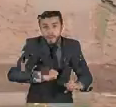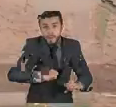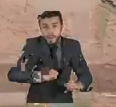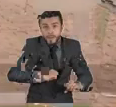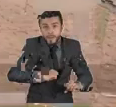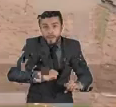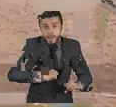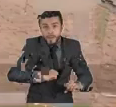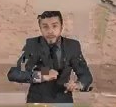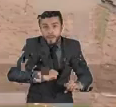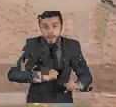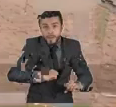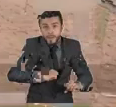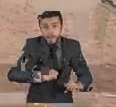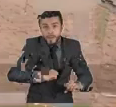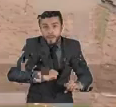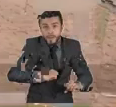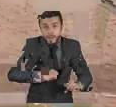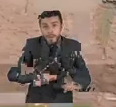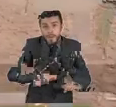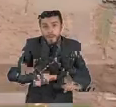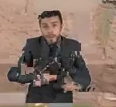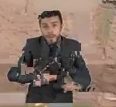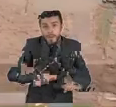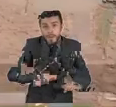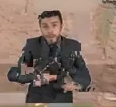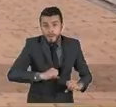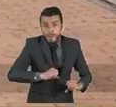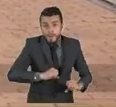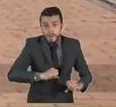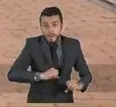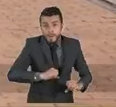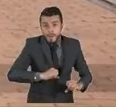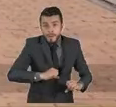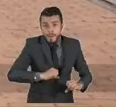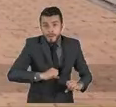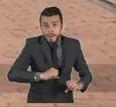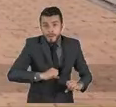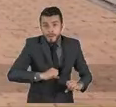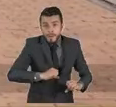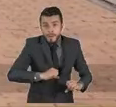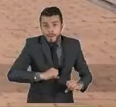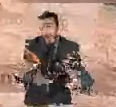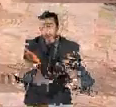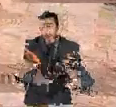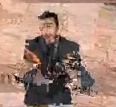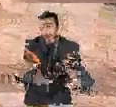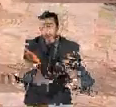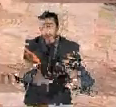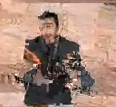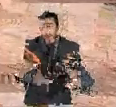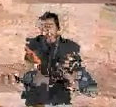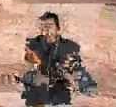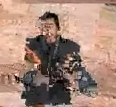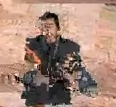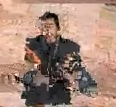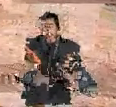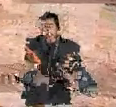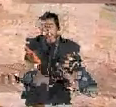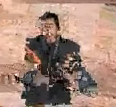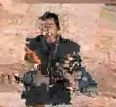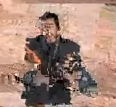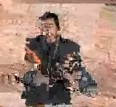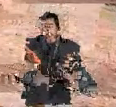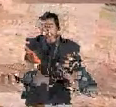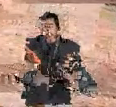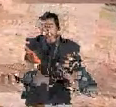amigable con el medio ambiente, una ciudad más limpia, una ciudad con servicios públicos de calidad, una ciudad que cuide de sus